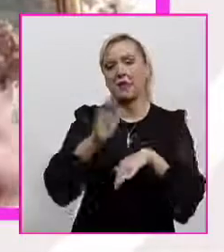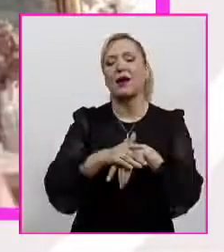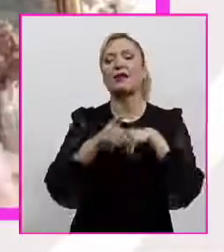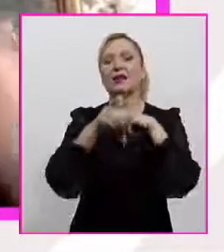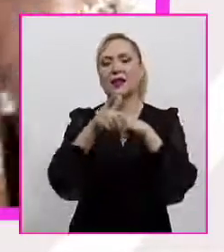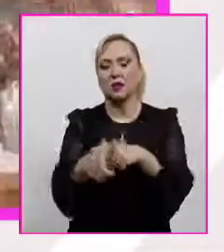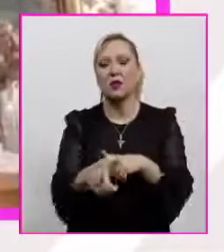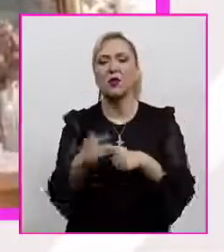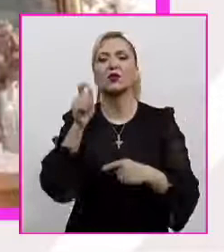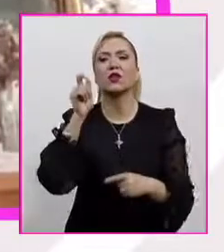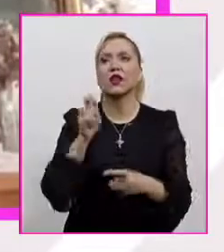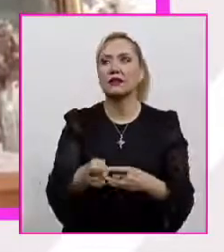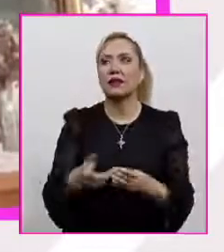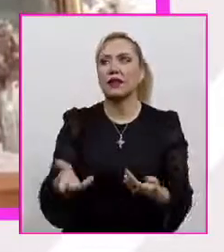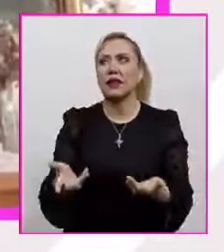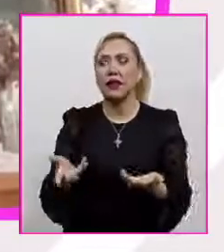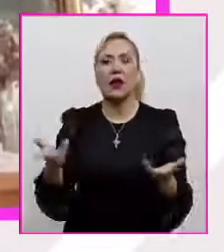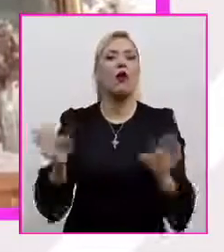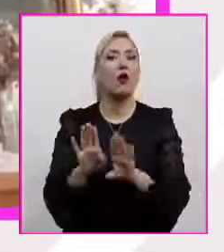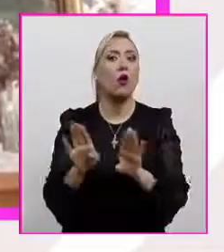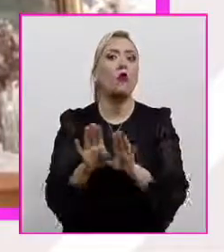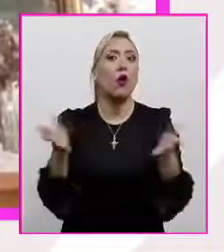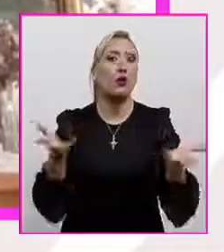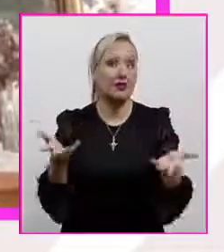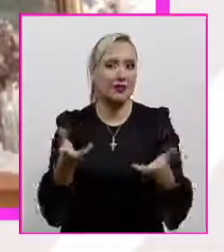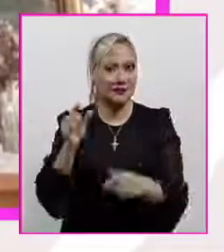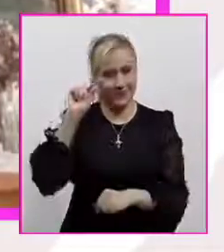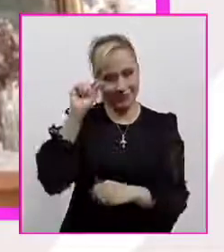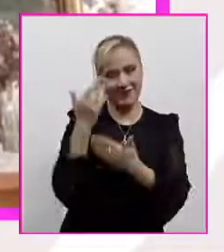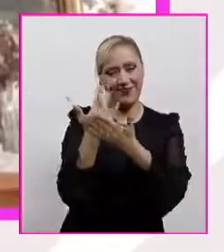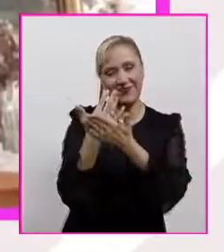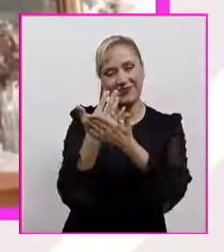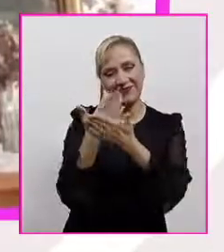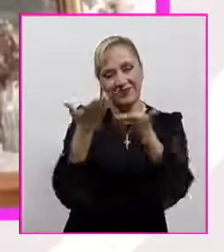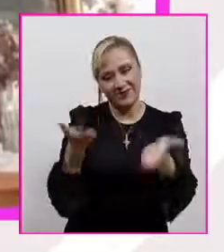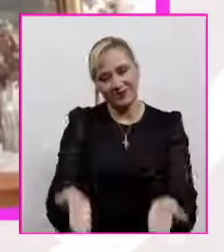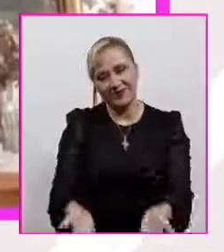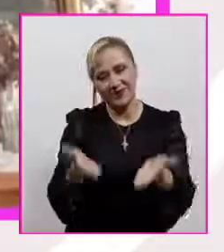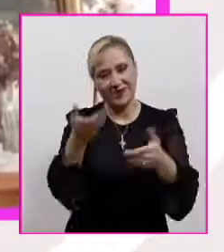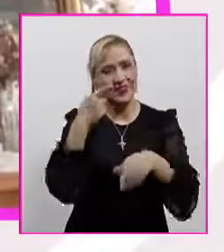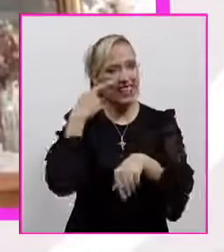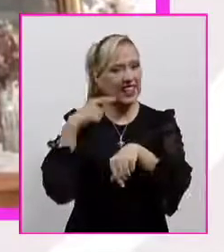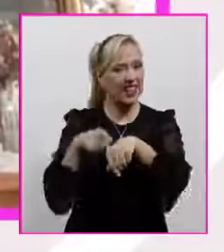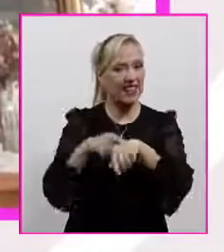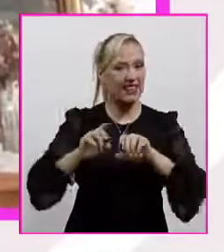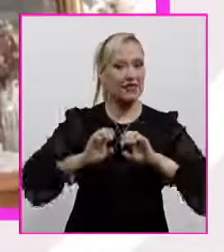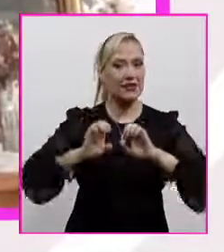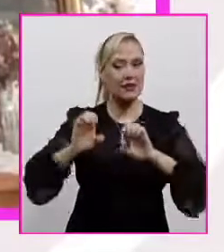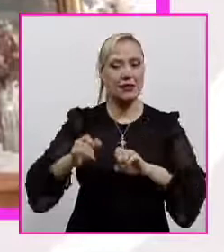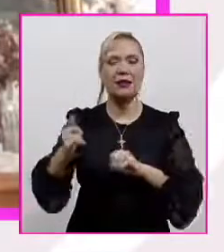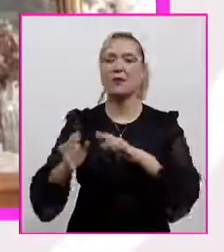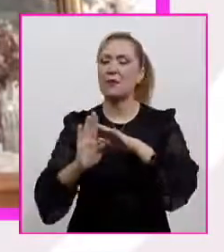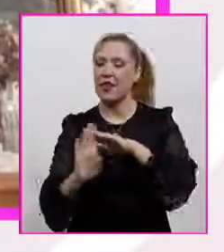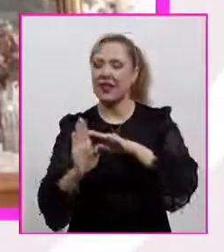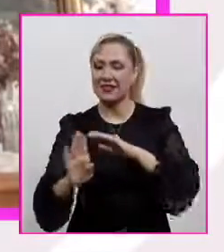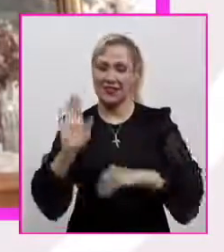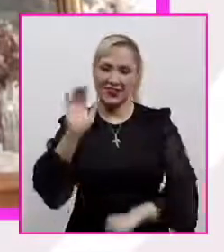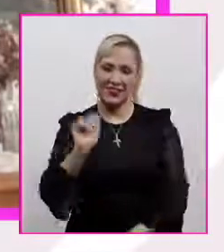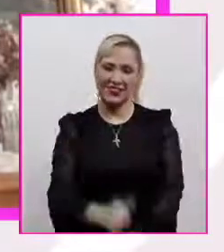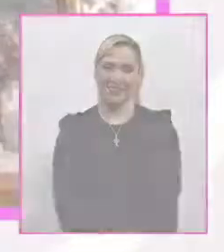hablar sobre, bueno, pues, ¿qué hay que hacer? No le cambian, estamos en Espacio Diverso y estamos hablando sobre racismo y migración.